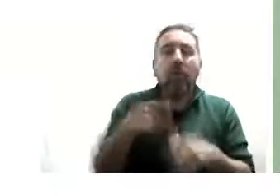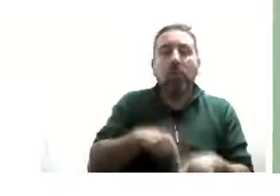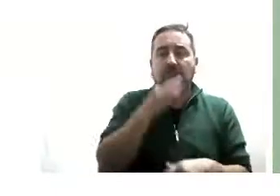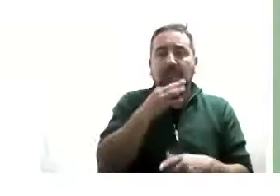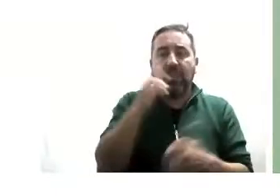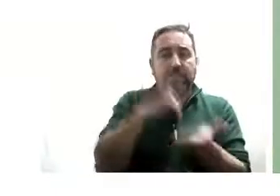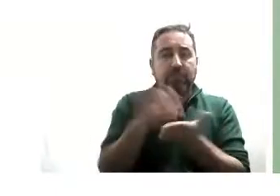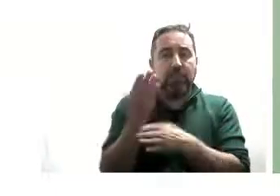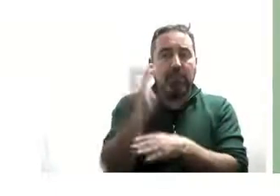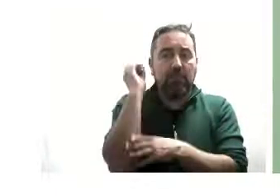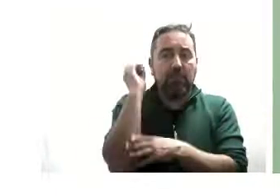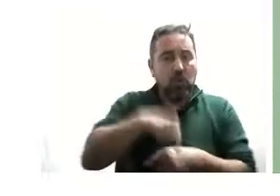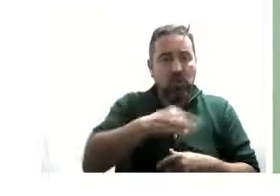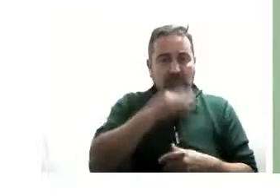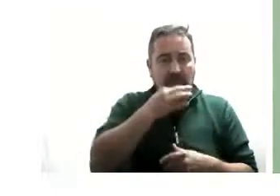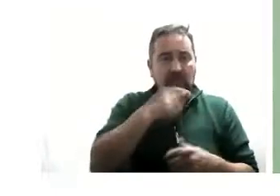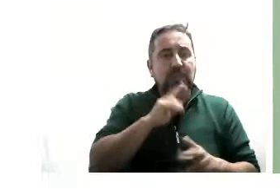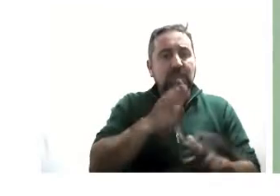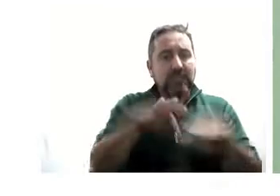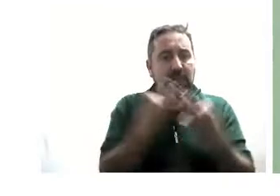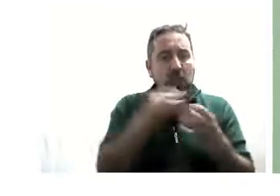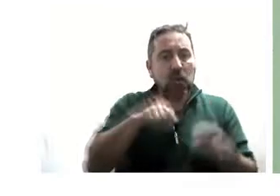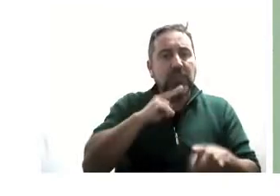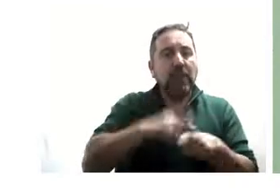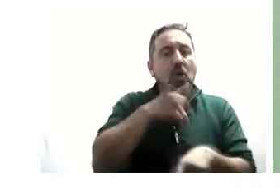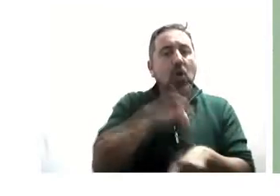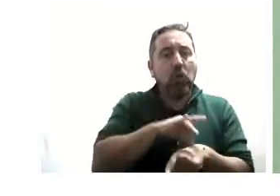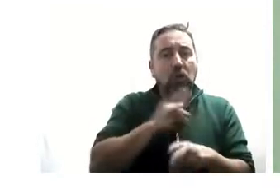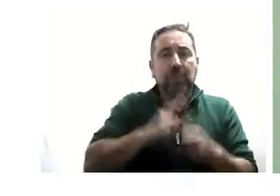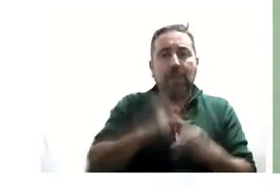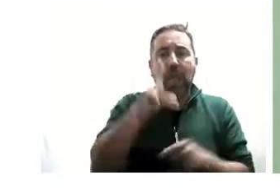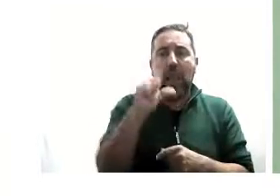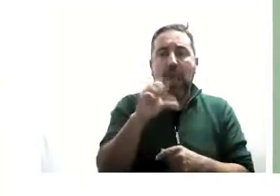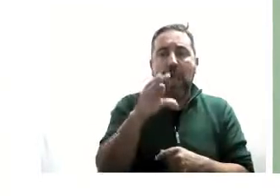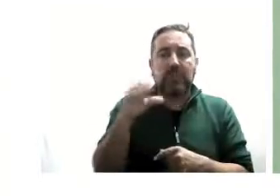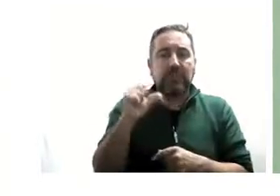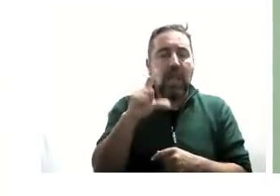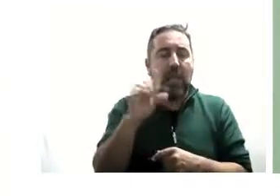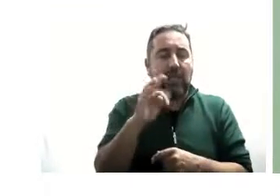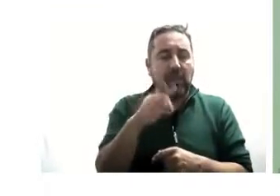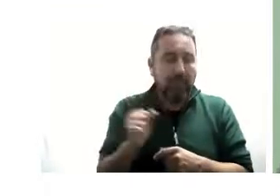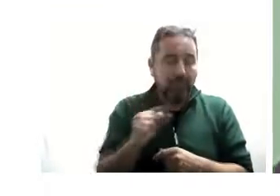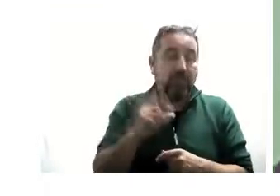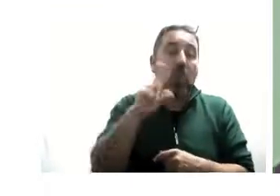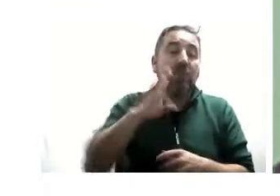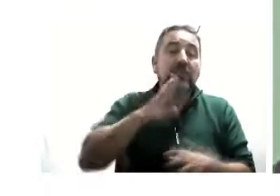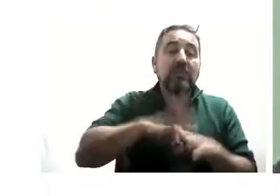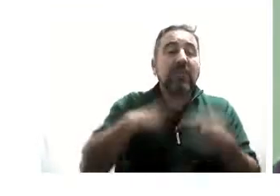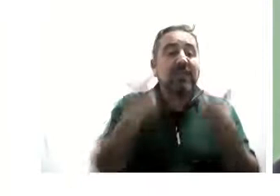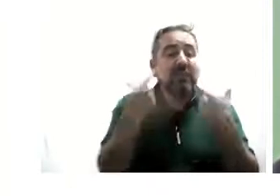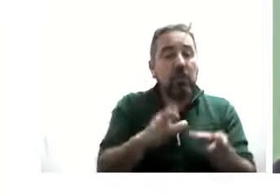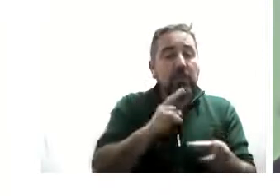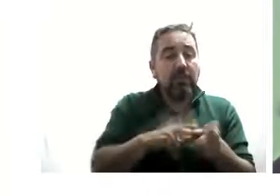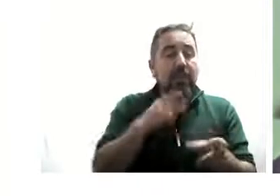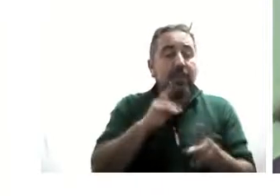tarde de hoy, del seminario de hoy, que es el doctor Lasaleta, Luis Lasaleta, que es jefe de sección de otología